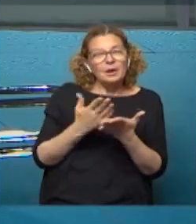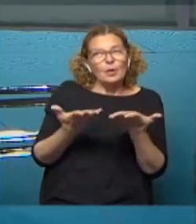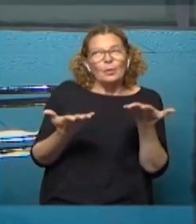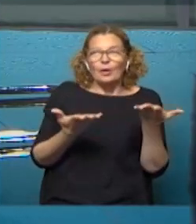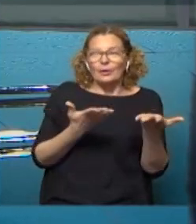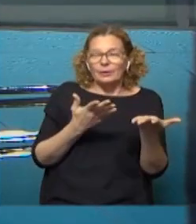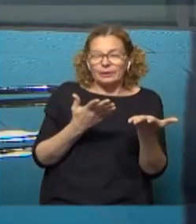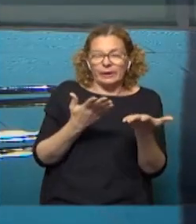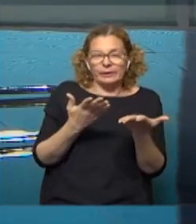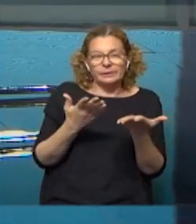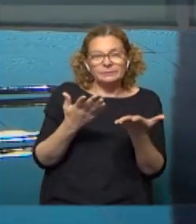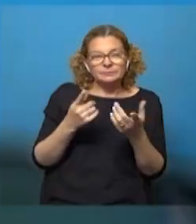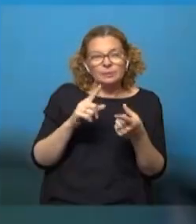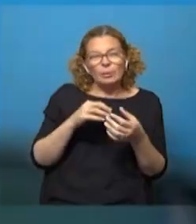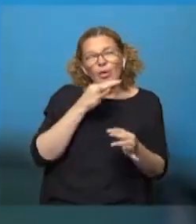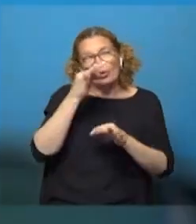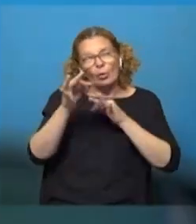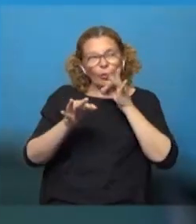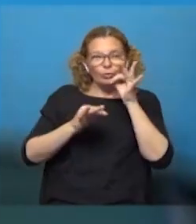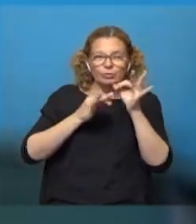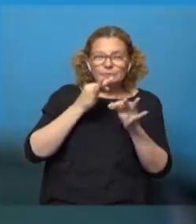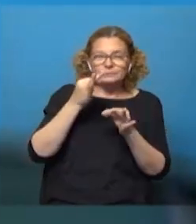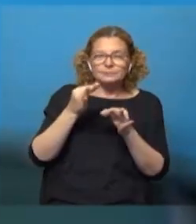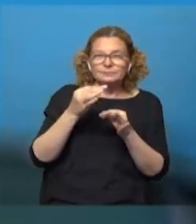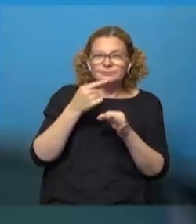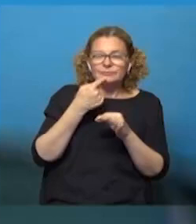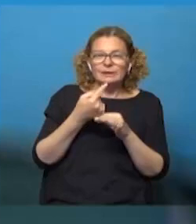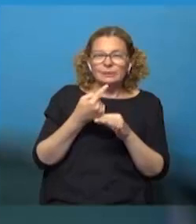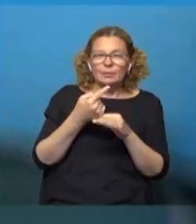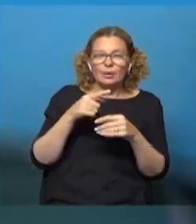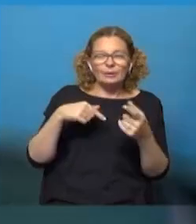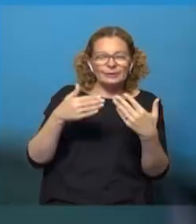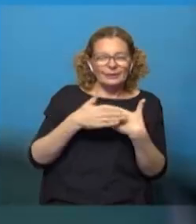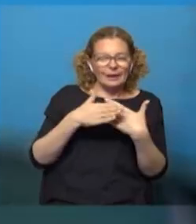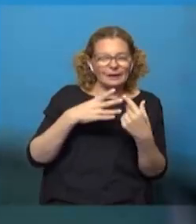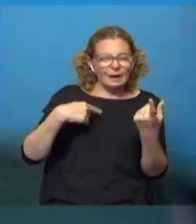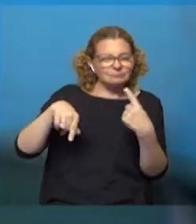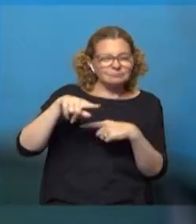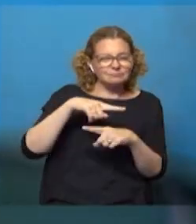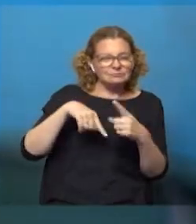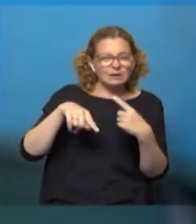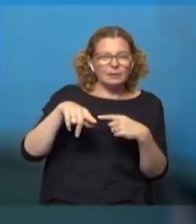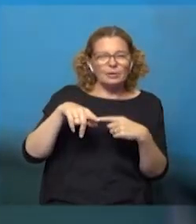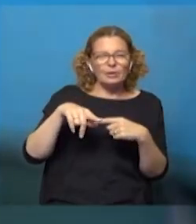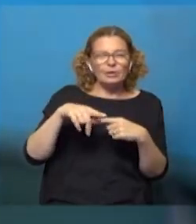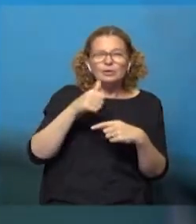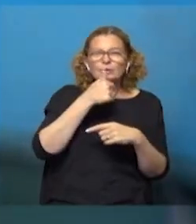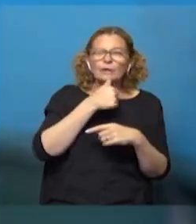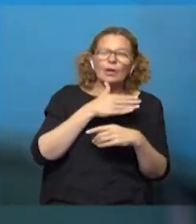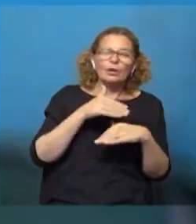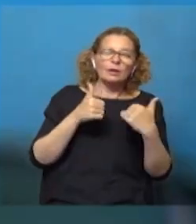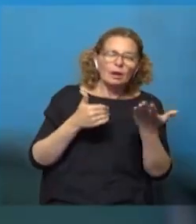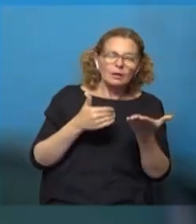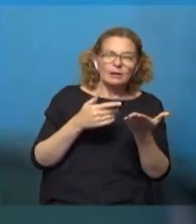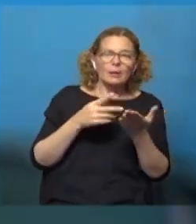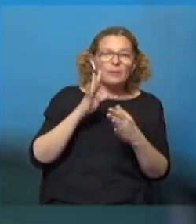de discurso así digamos que circula en algunos ambientes es decir los historiadores son de izquierda